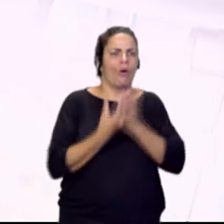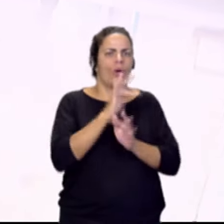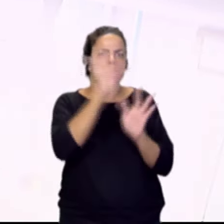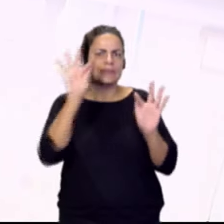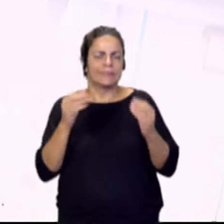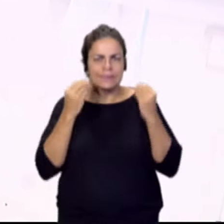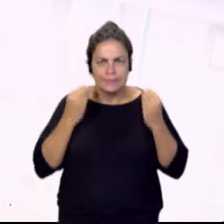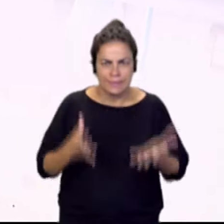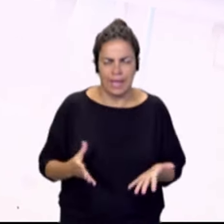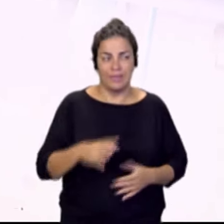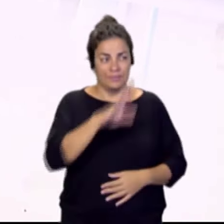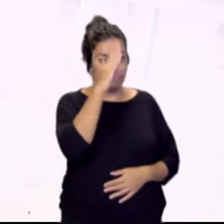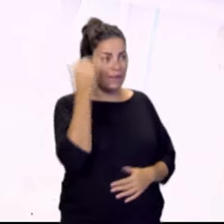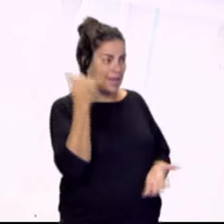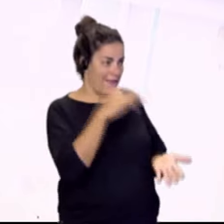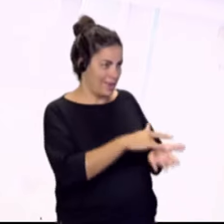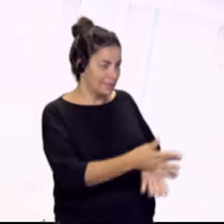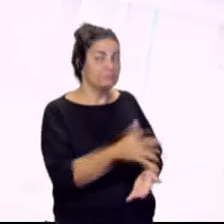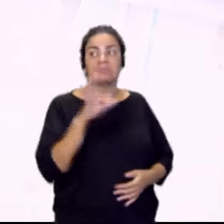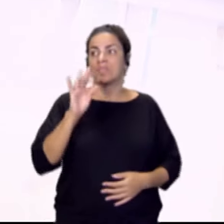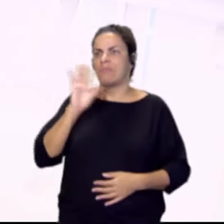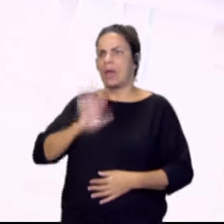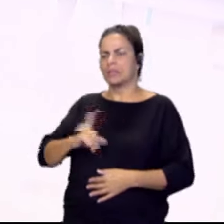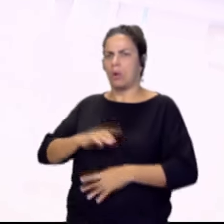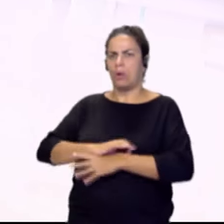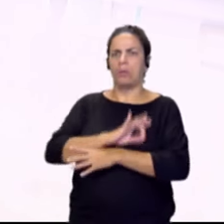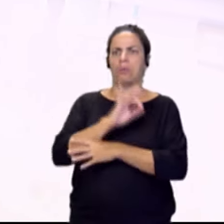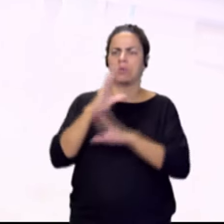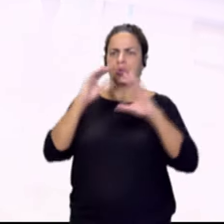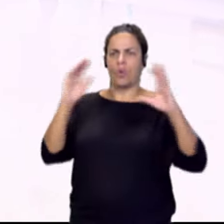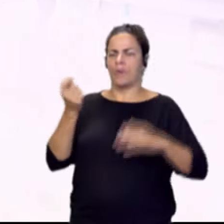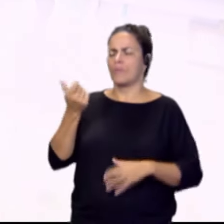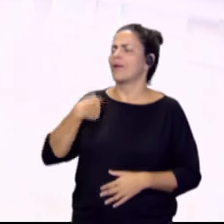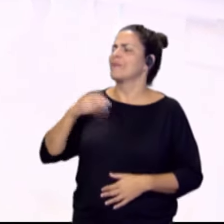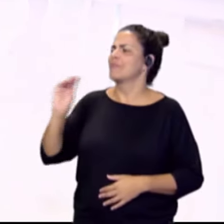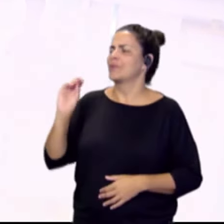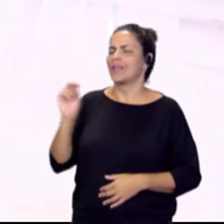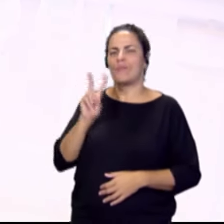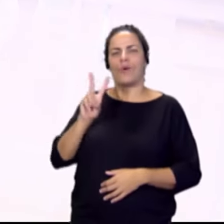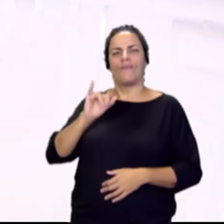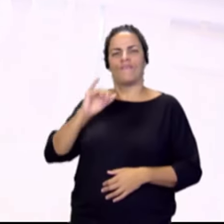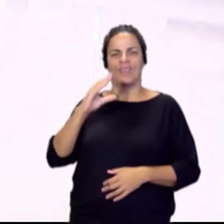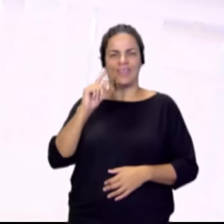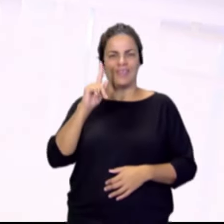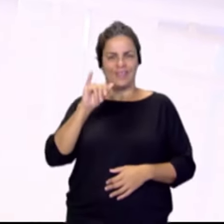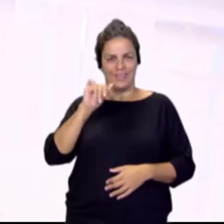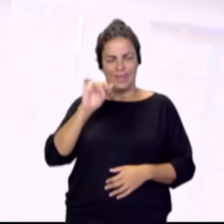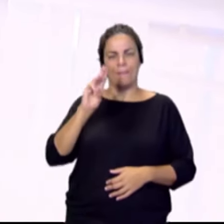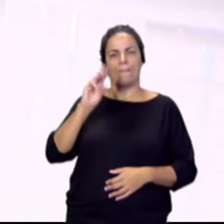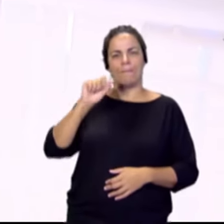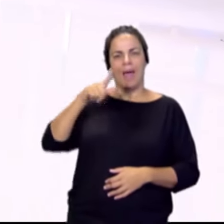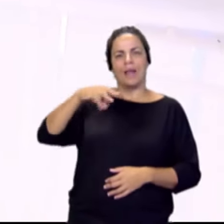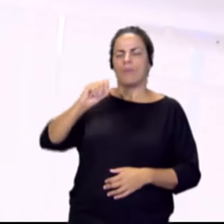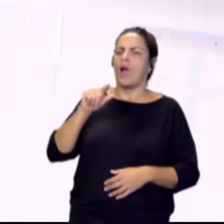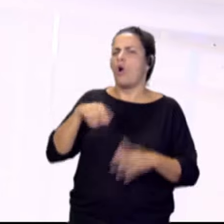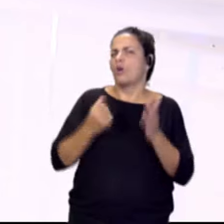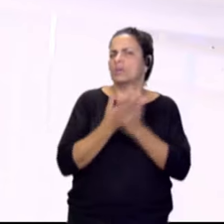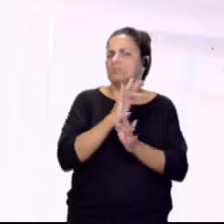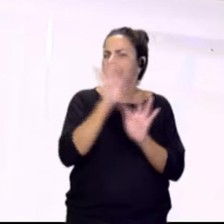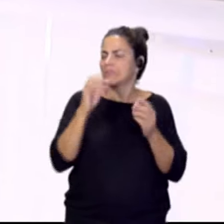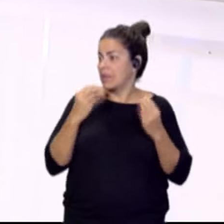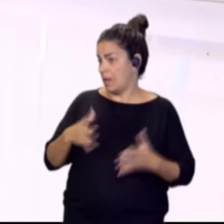Sí, parece que hemos amanecido este día con pocas nubes, se lo preguntamos a Vicky Palma. Vicky, ¿cómo va a ir el día? De momento con pocas